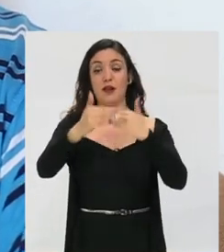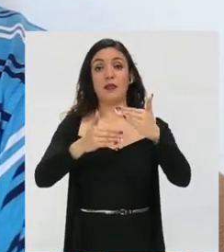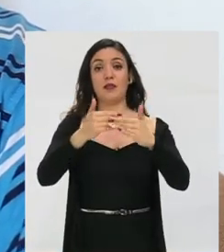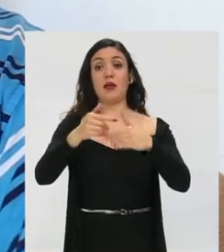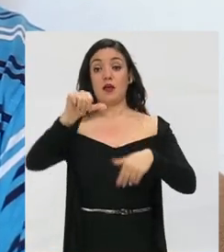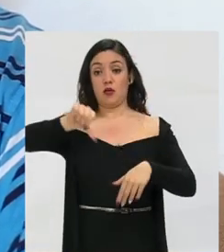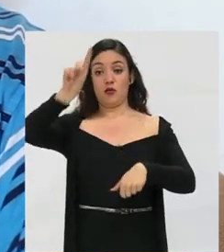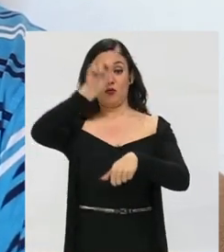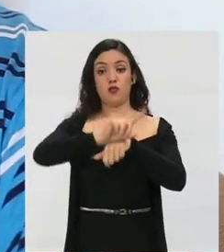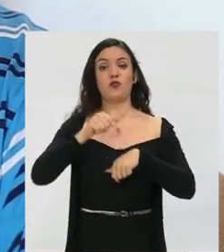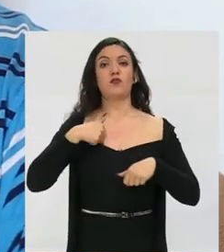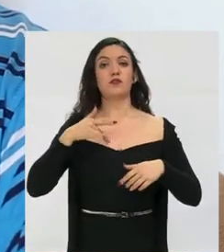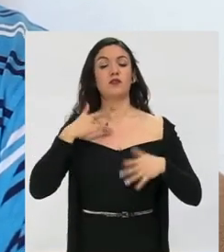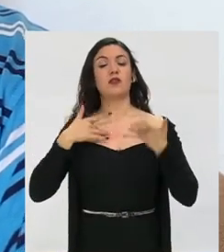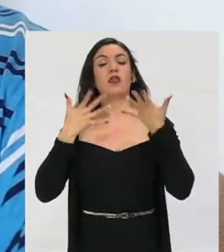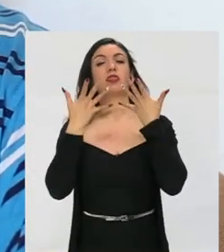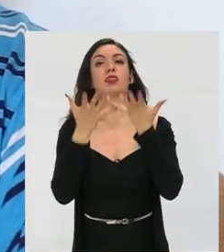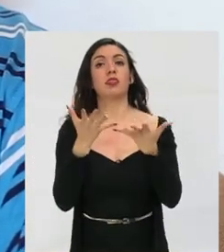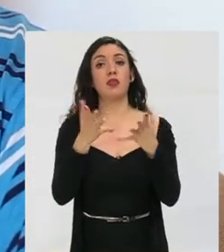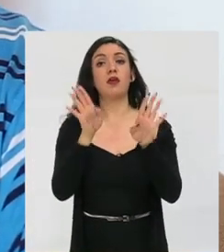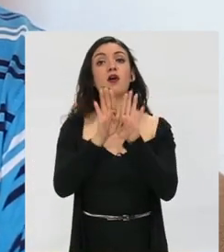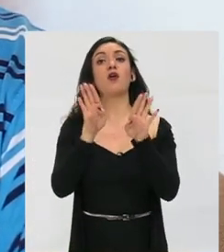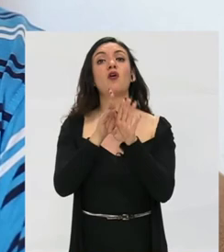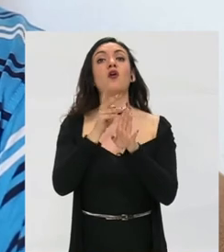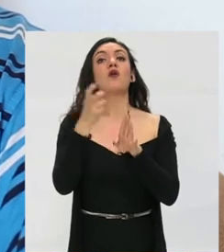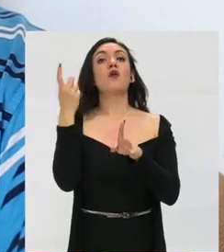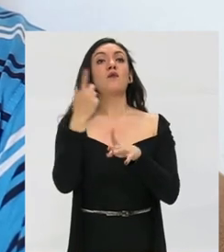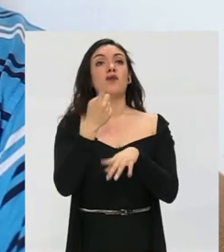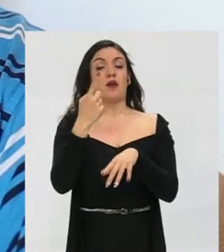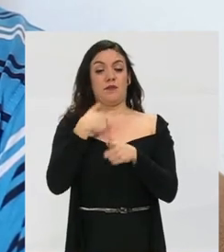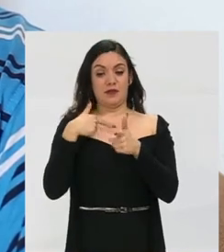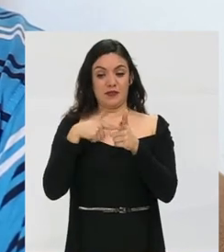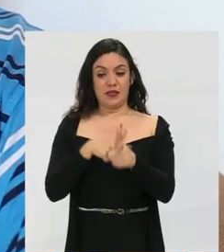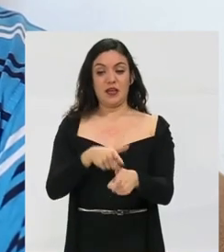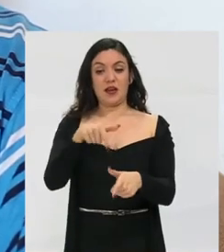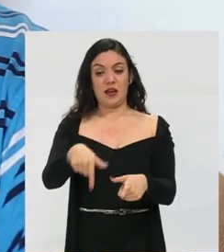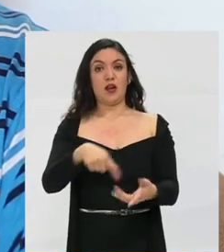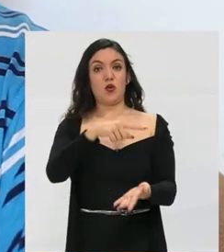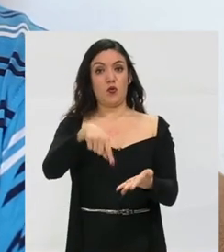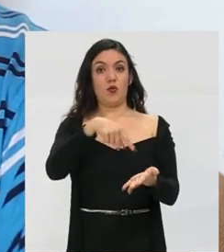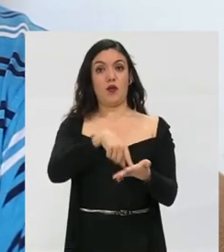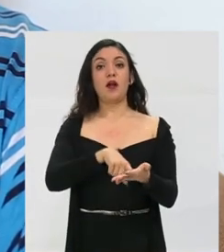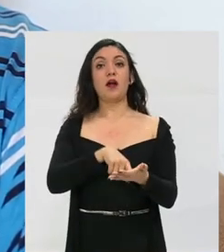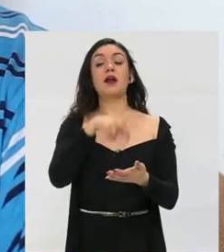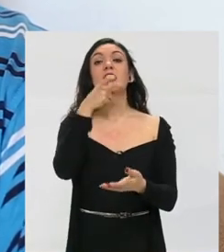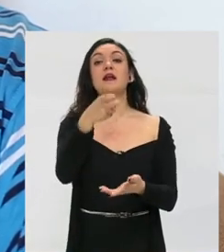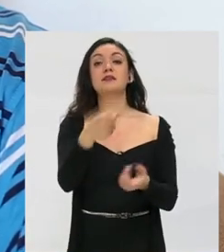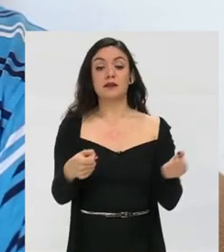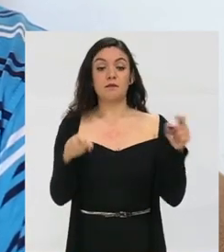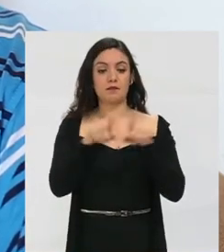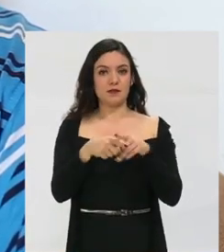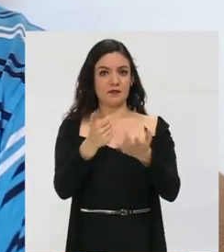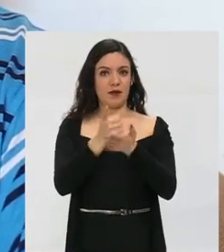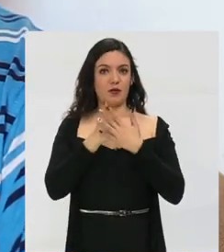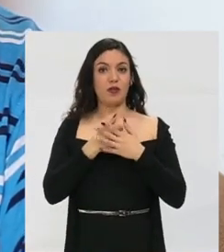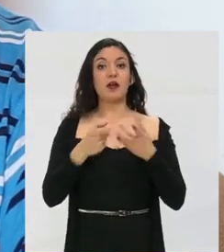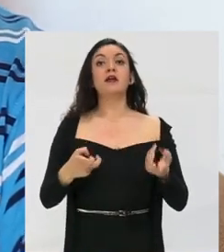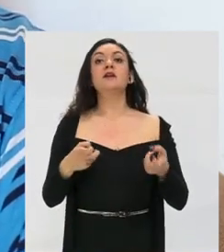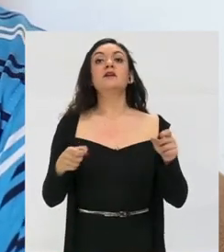ayudado a salir adelante. Y el día de hoy siento el deseo y la necesidad de seguir aquí en el lugar otorgando